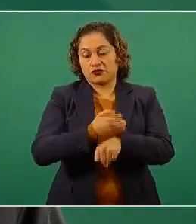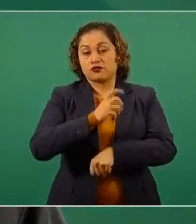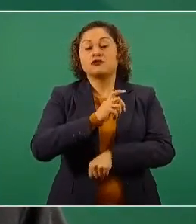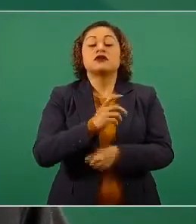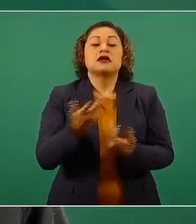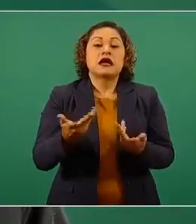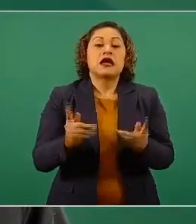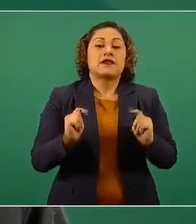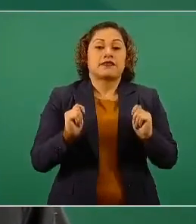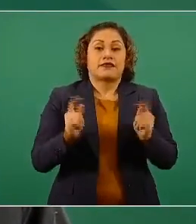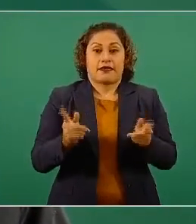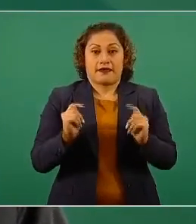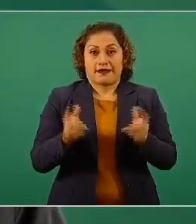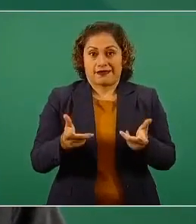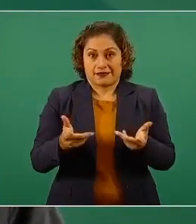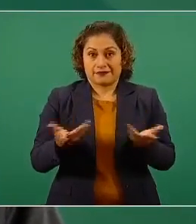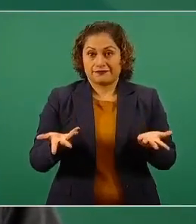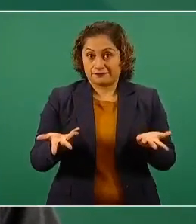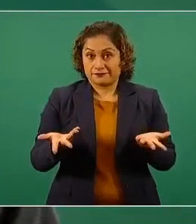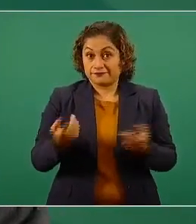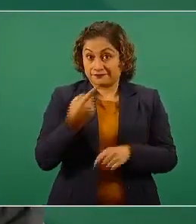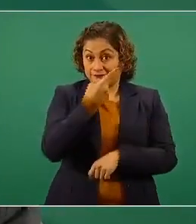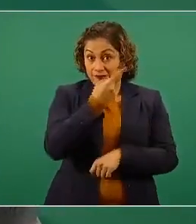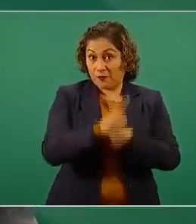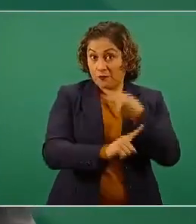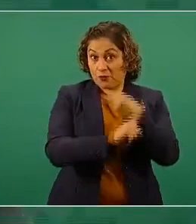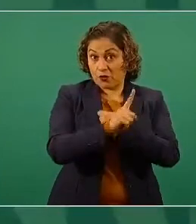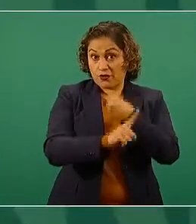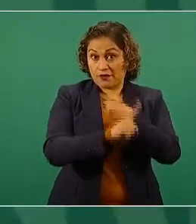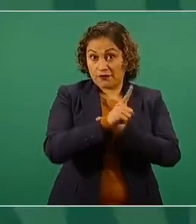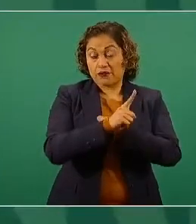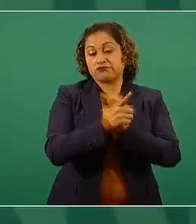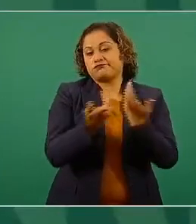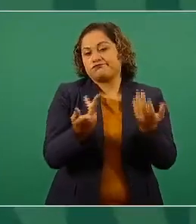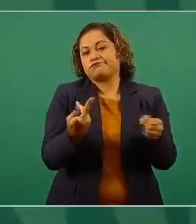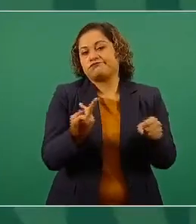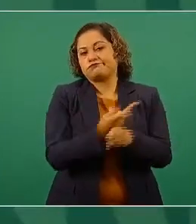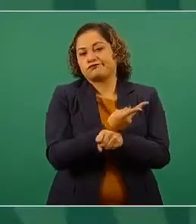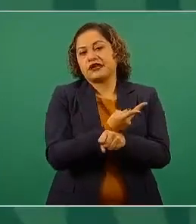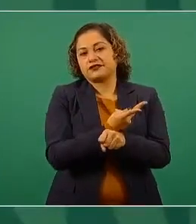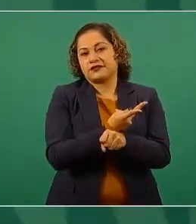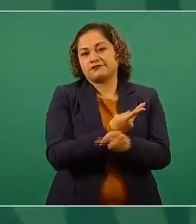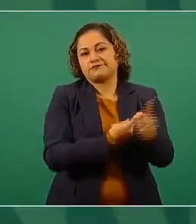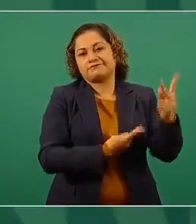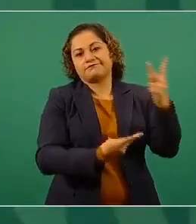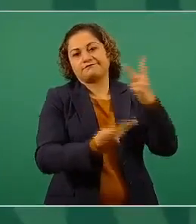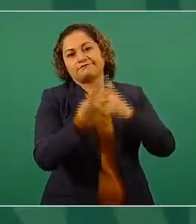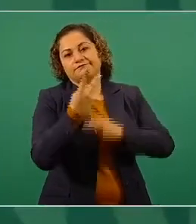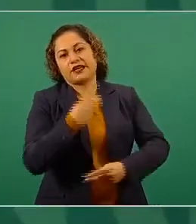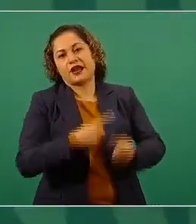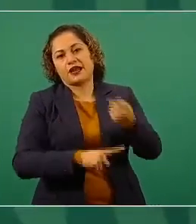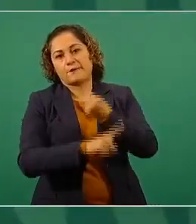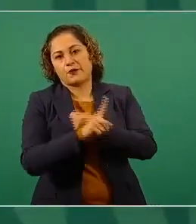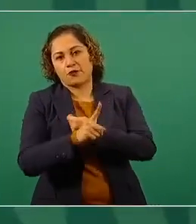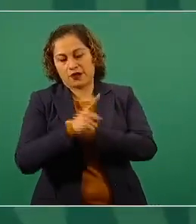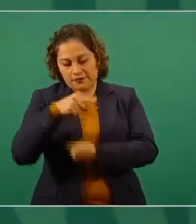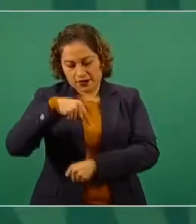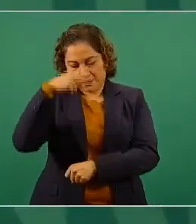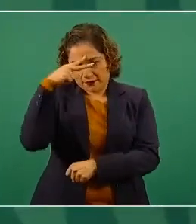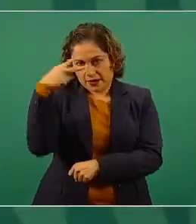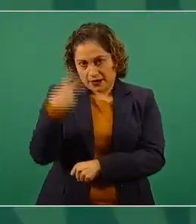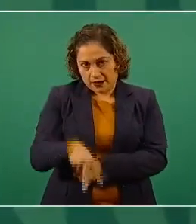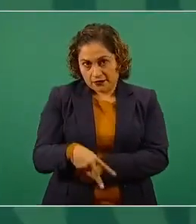para ser precisos, todo el cuestionamiento es